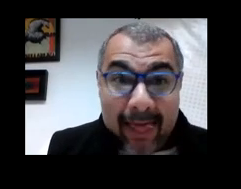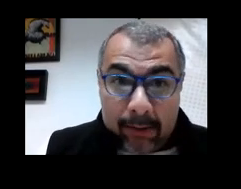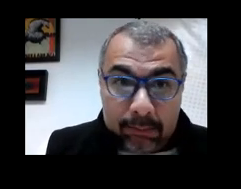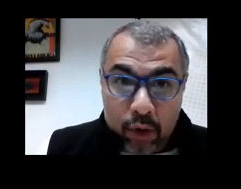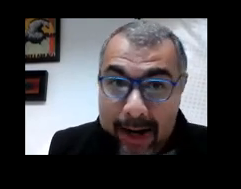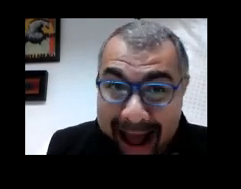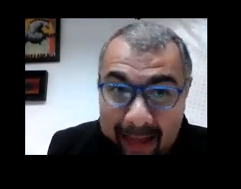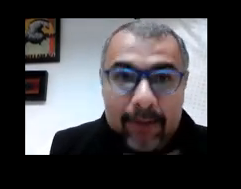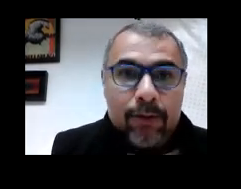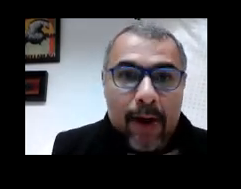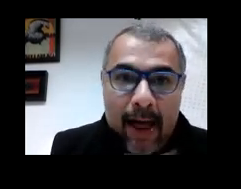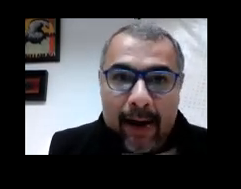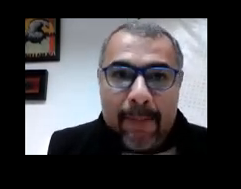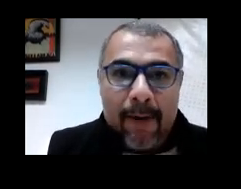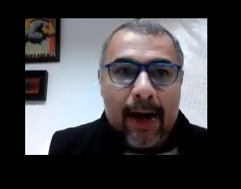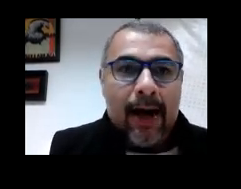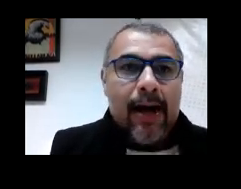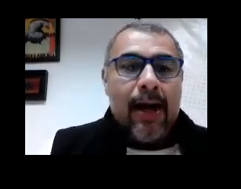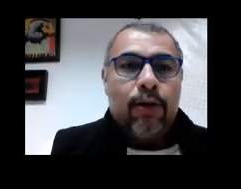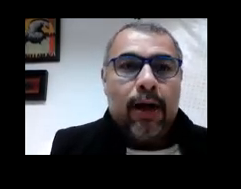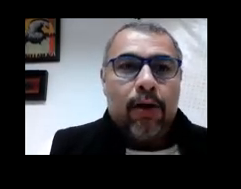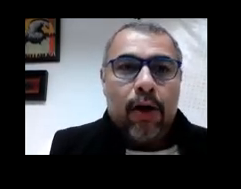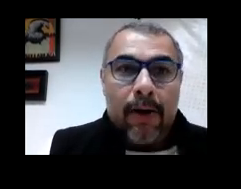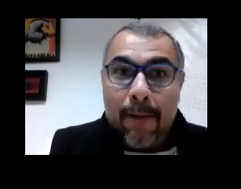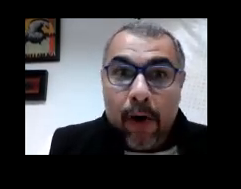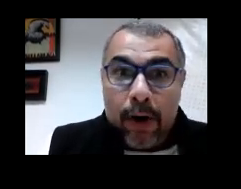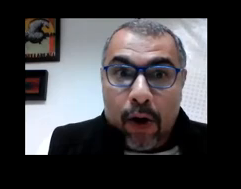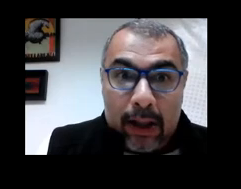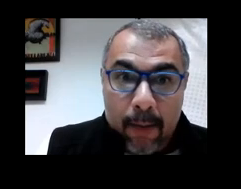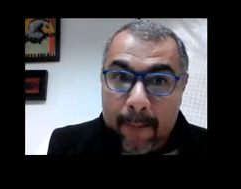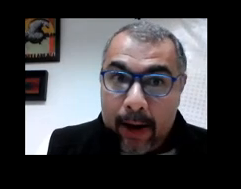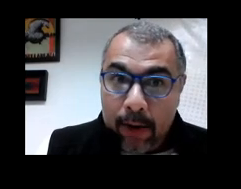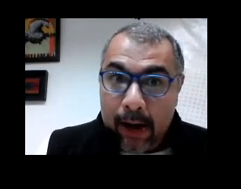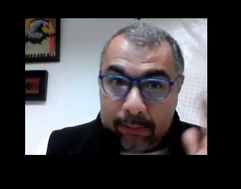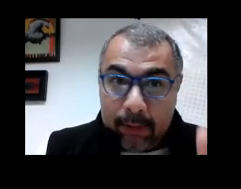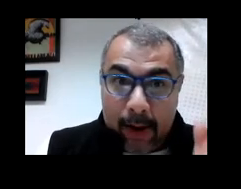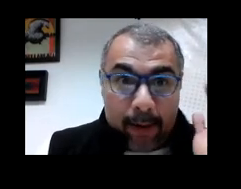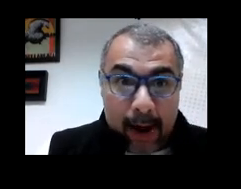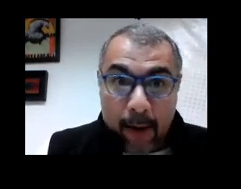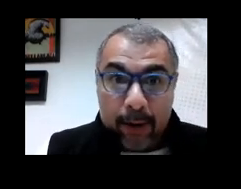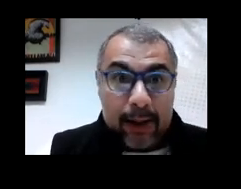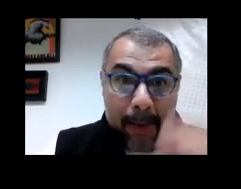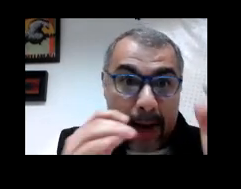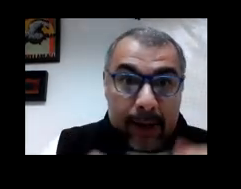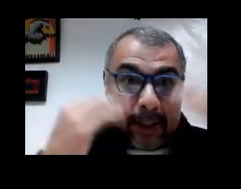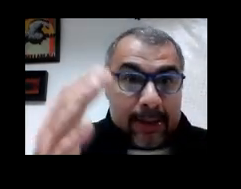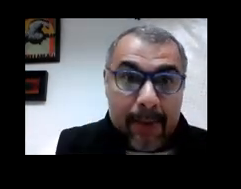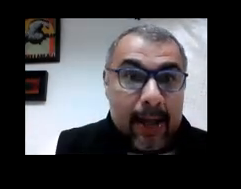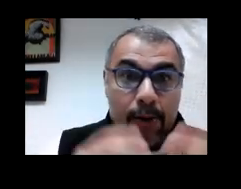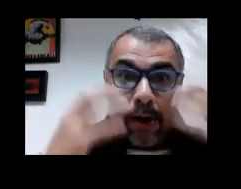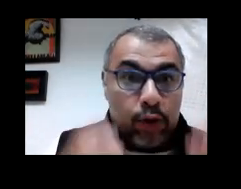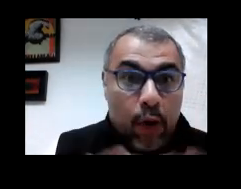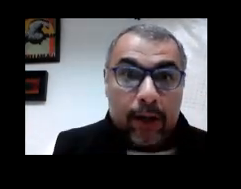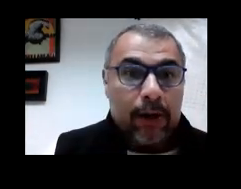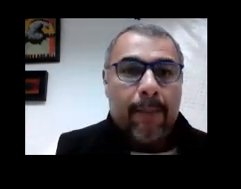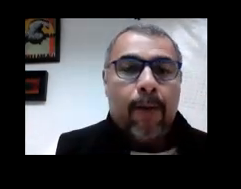hay nada que prevenga el contagio del coronavirus. Lo único que tenemos a mano es el lavado frecuente de manos, el